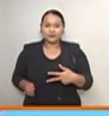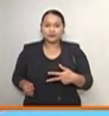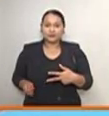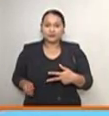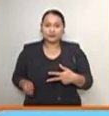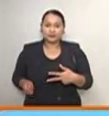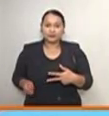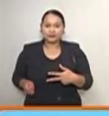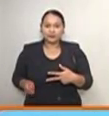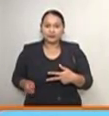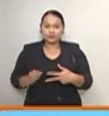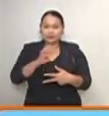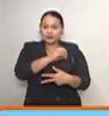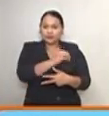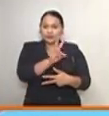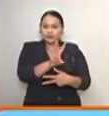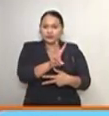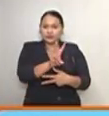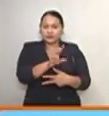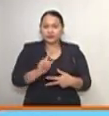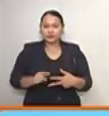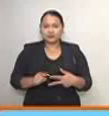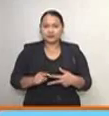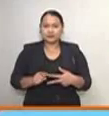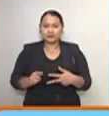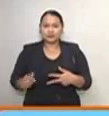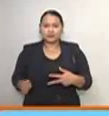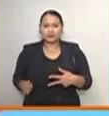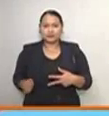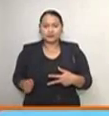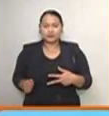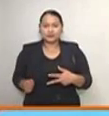y ese es el 02, segundo número.